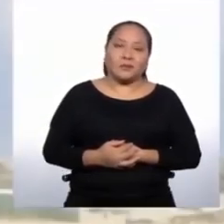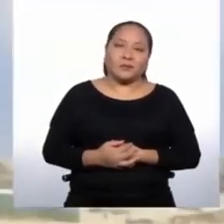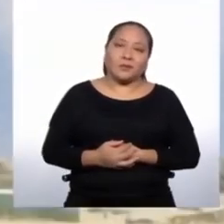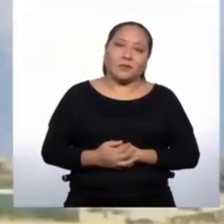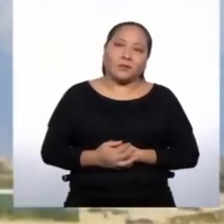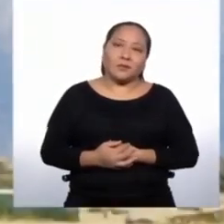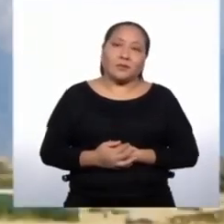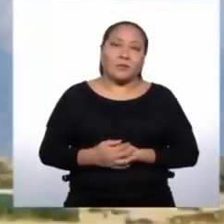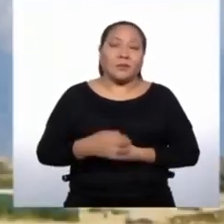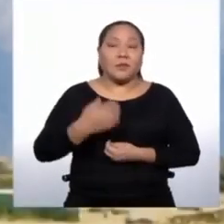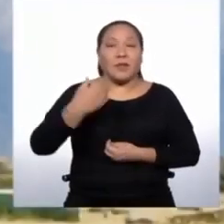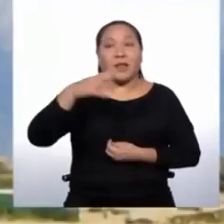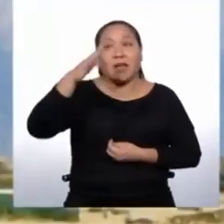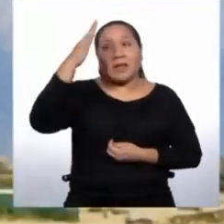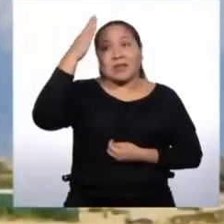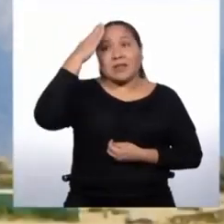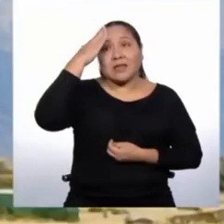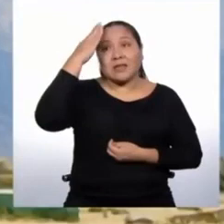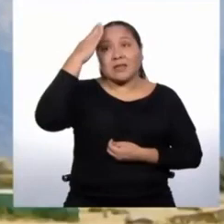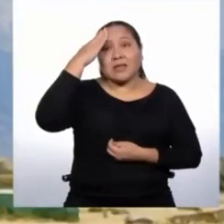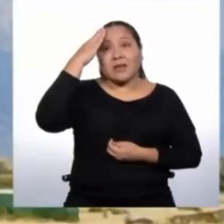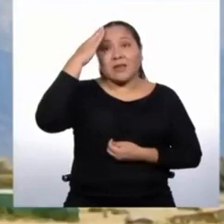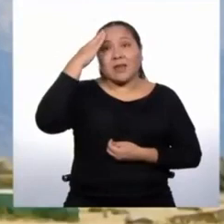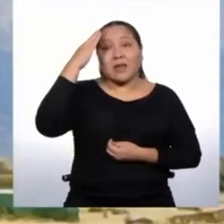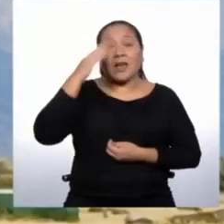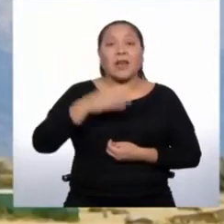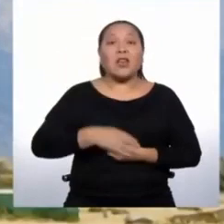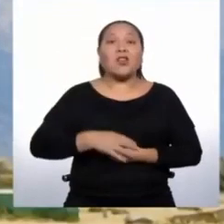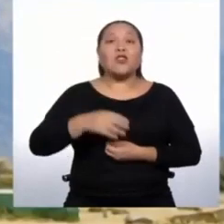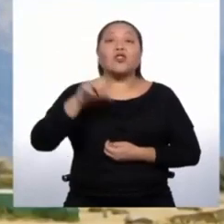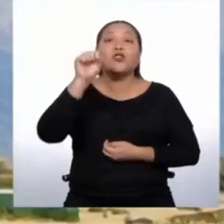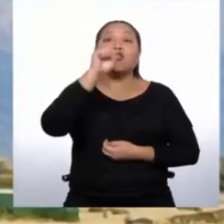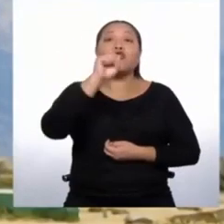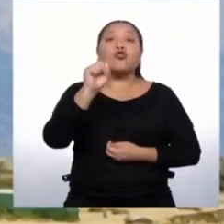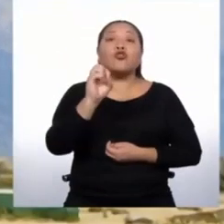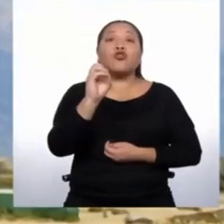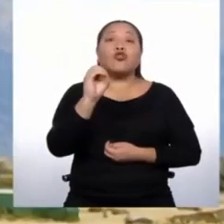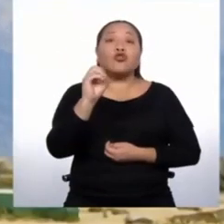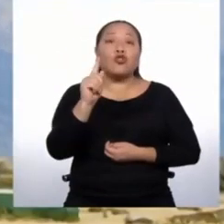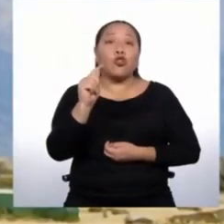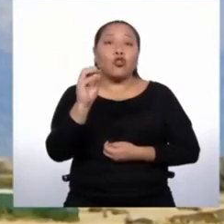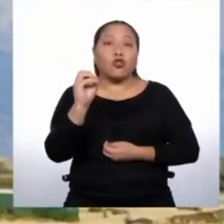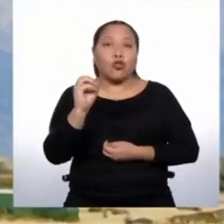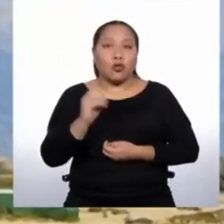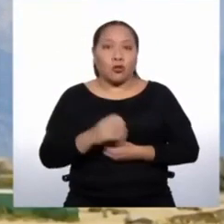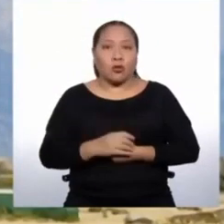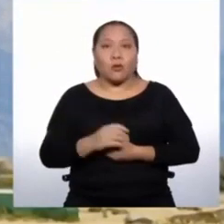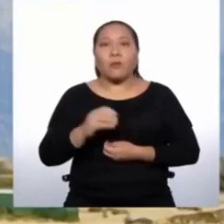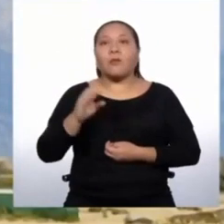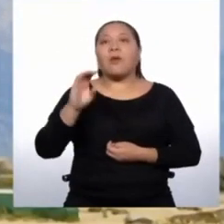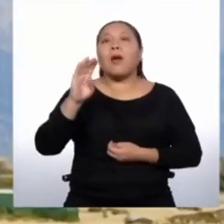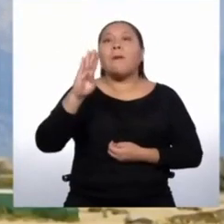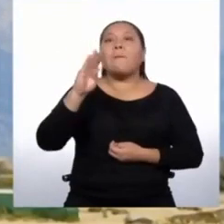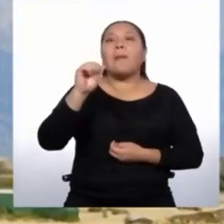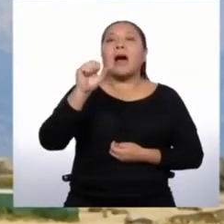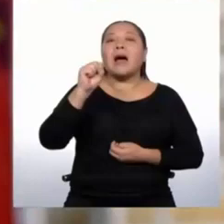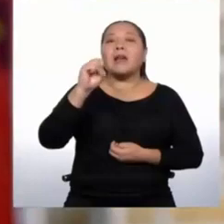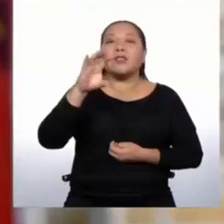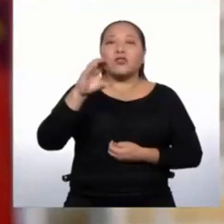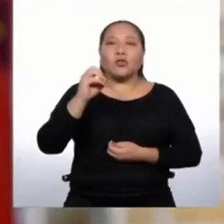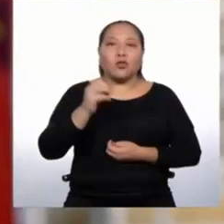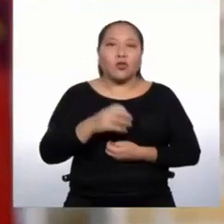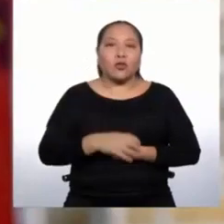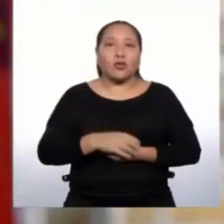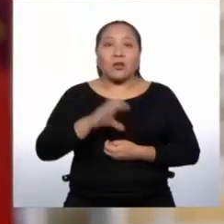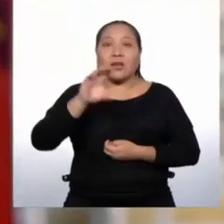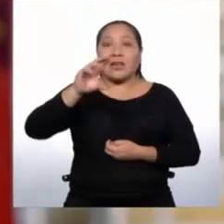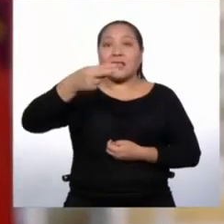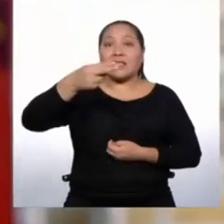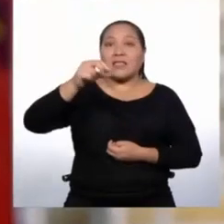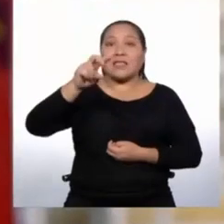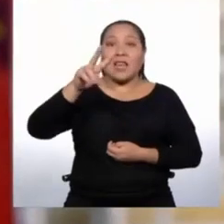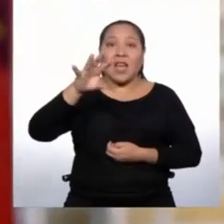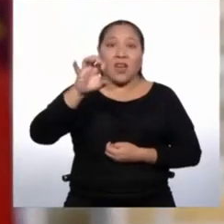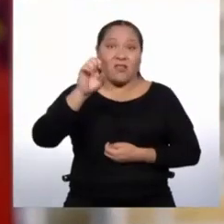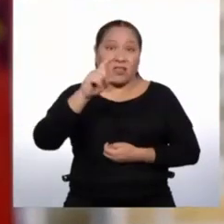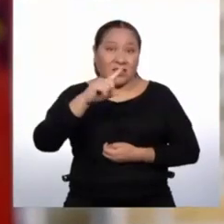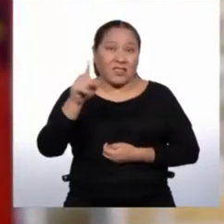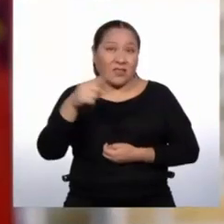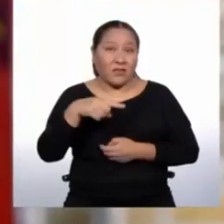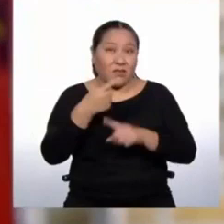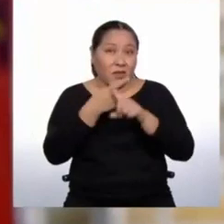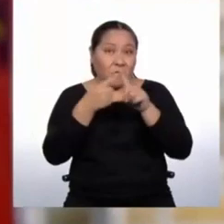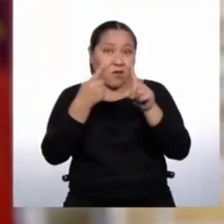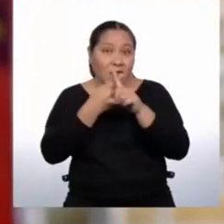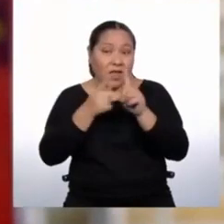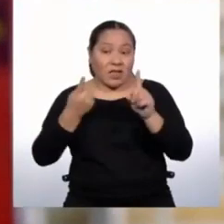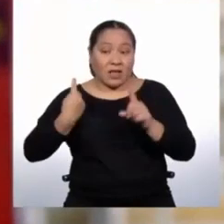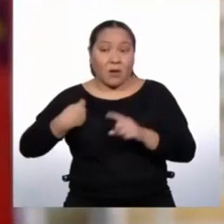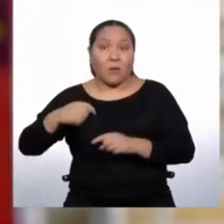Se sabe que los capitanes Hernández de Soto, Juan de Rada, Blasco de Atienza, Francisco de Chávez y el tesorero Riquelme se